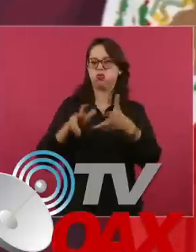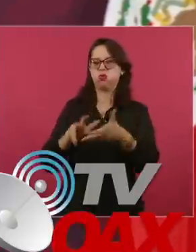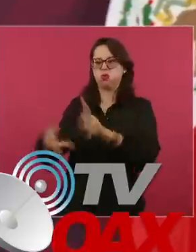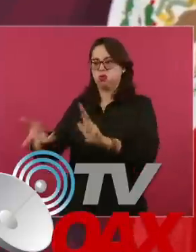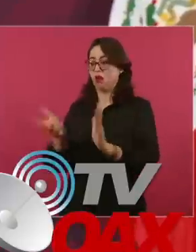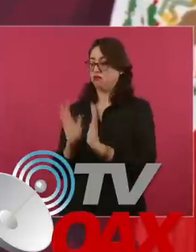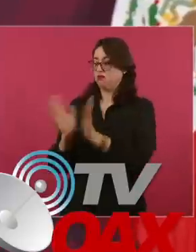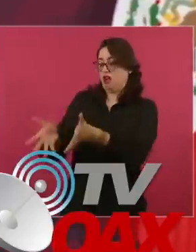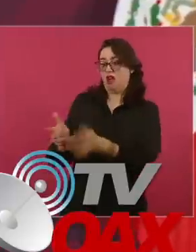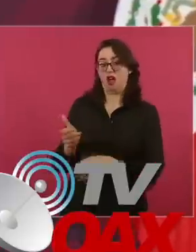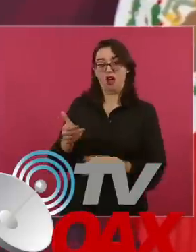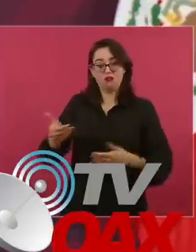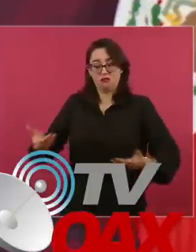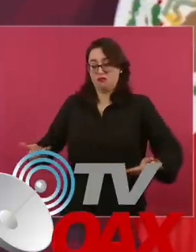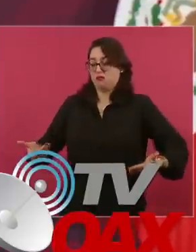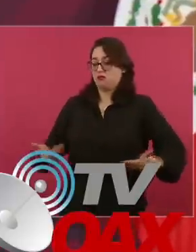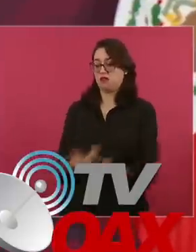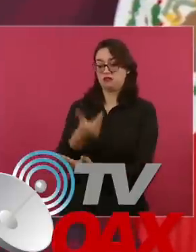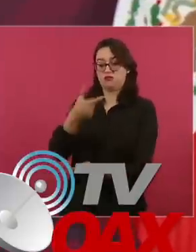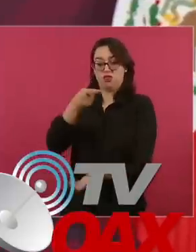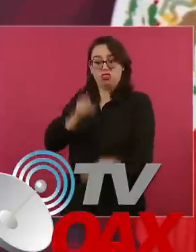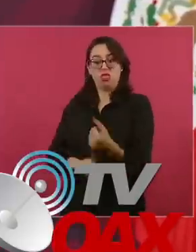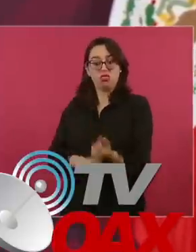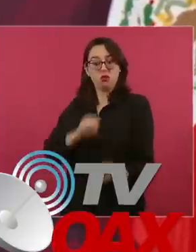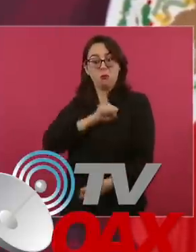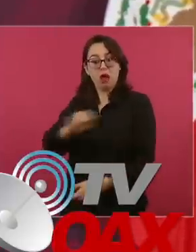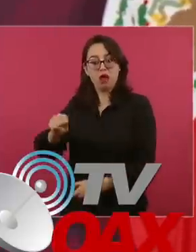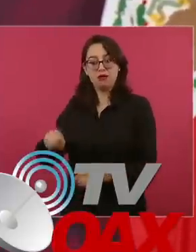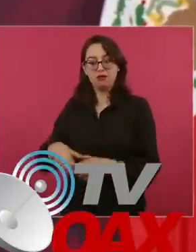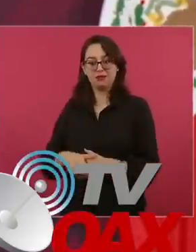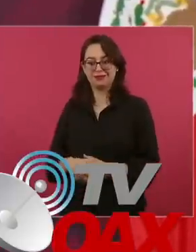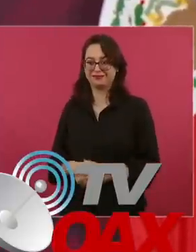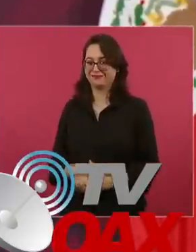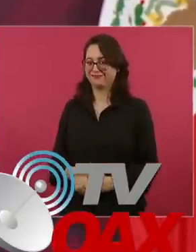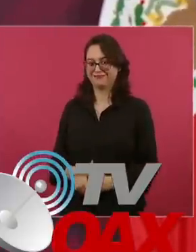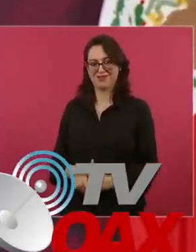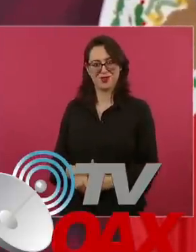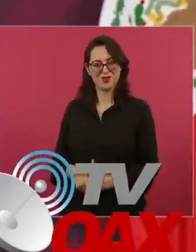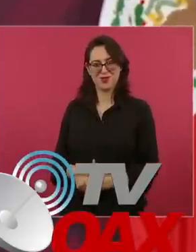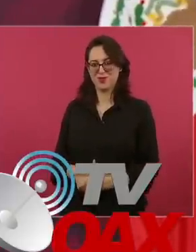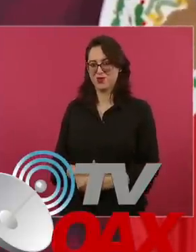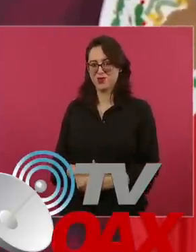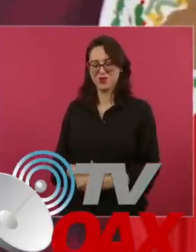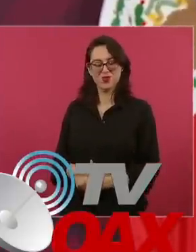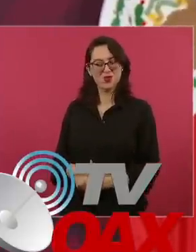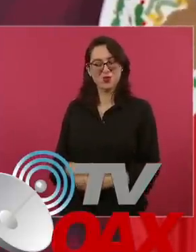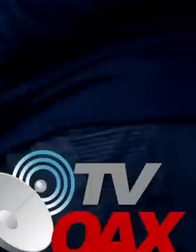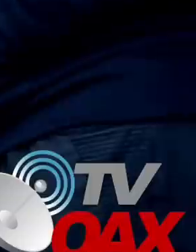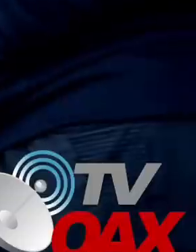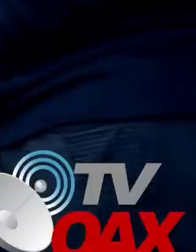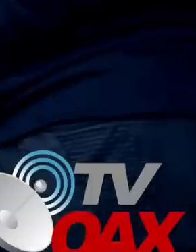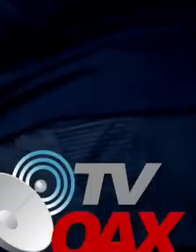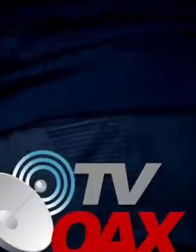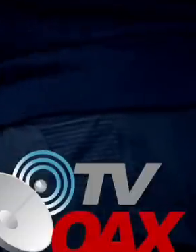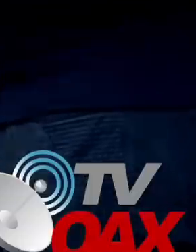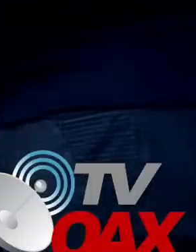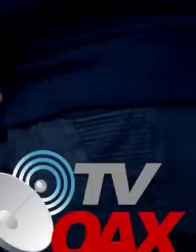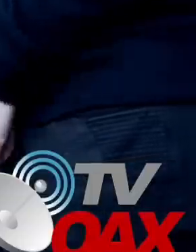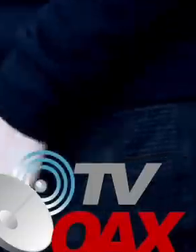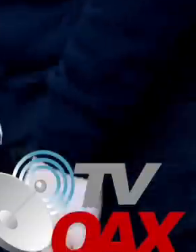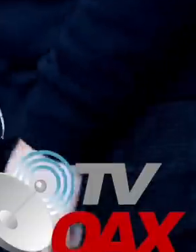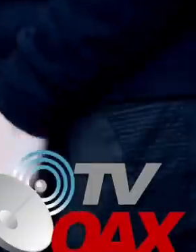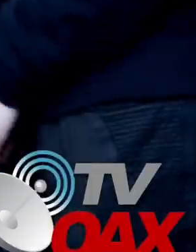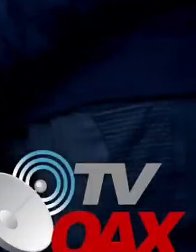son las circunstancias las que llevan a algunos a tomar el camino de las